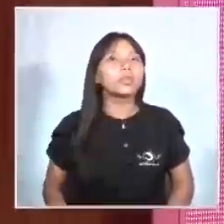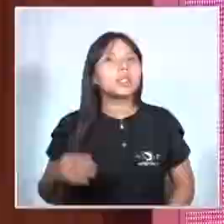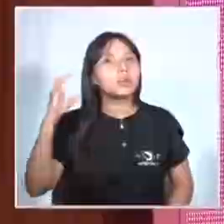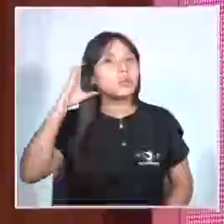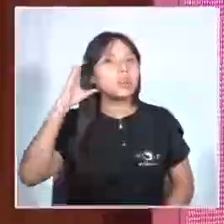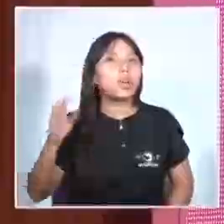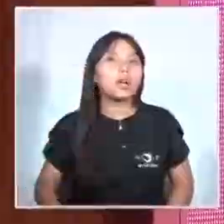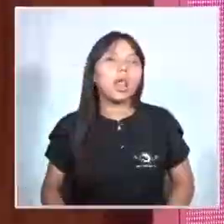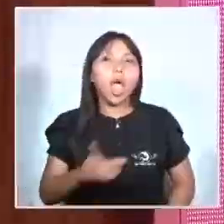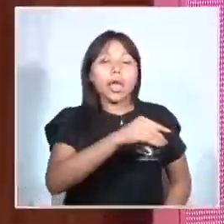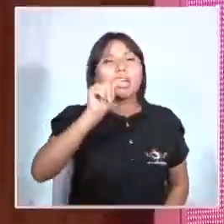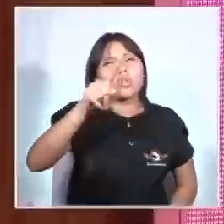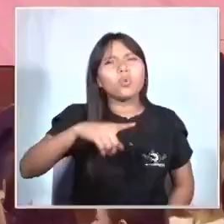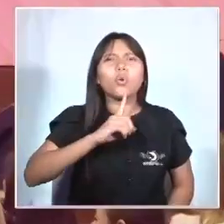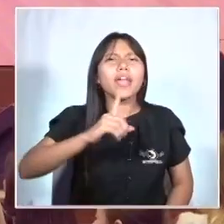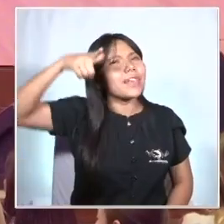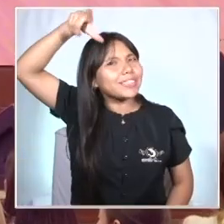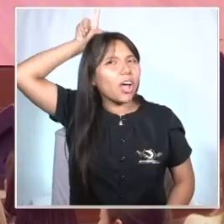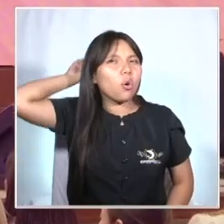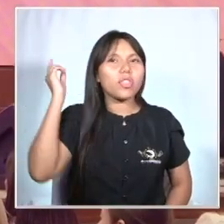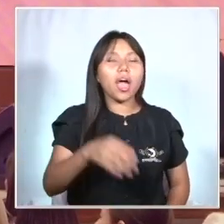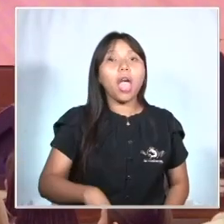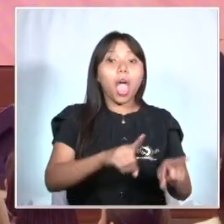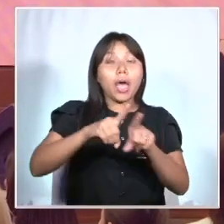Y tú eres leona, así que vas a rugir.